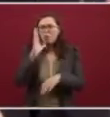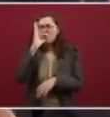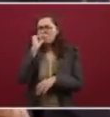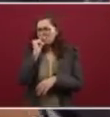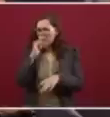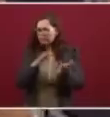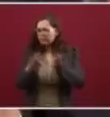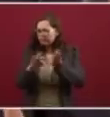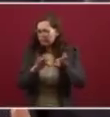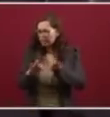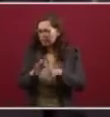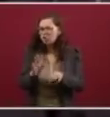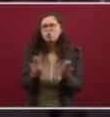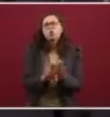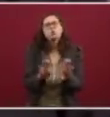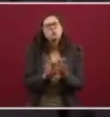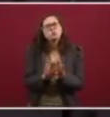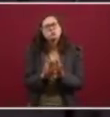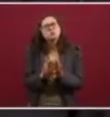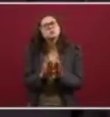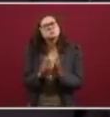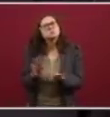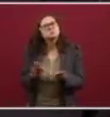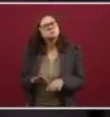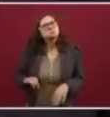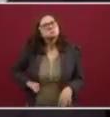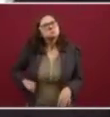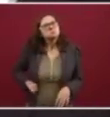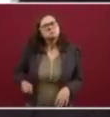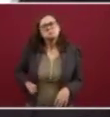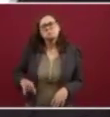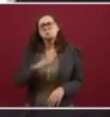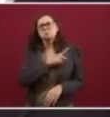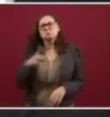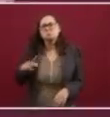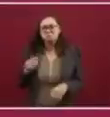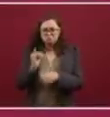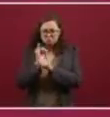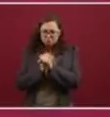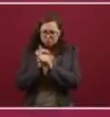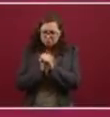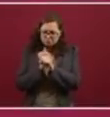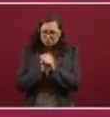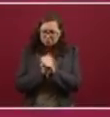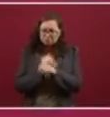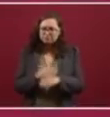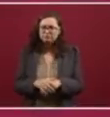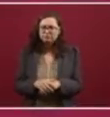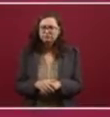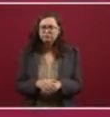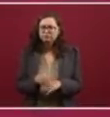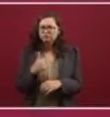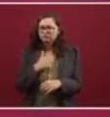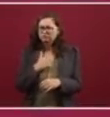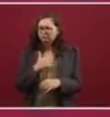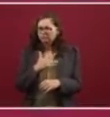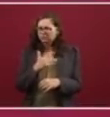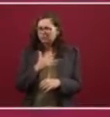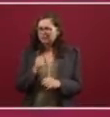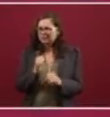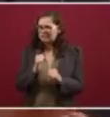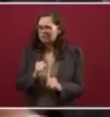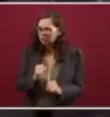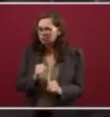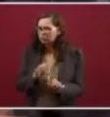Sería bueno saber, y no lo afirmo porque no lo